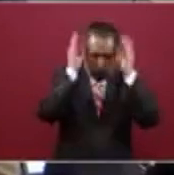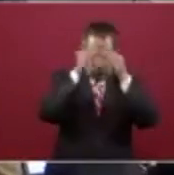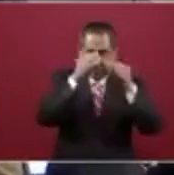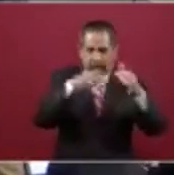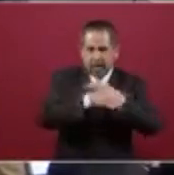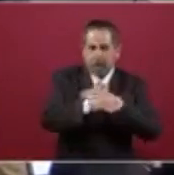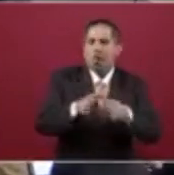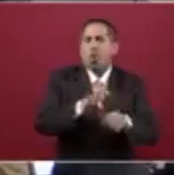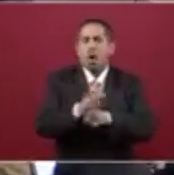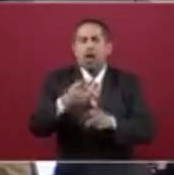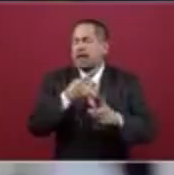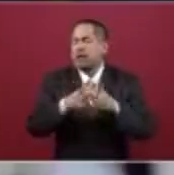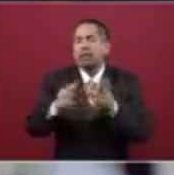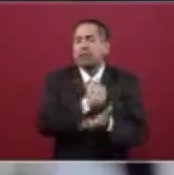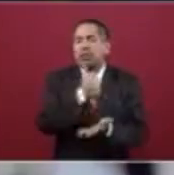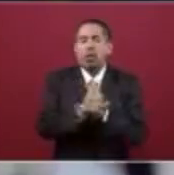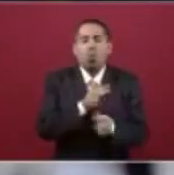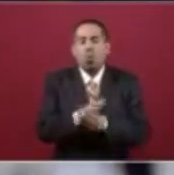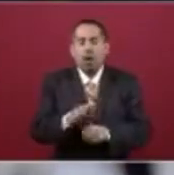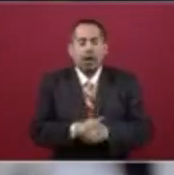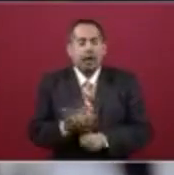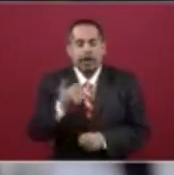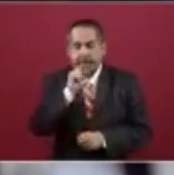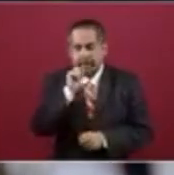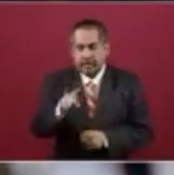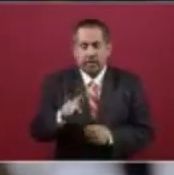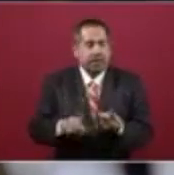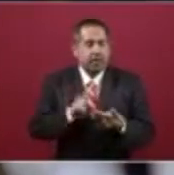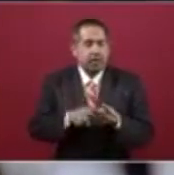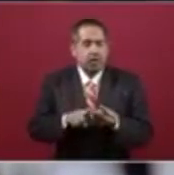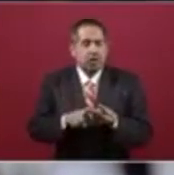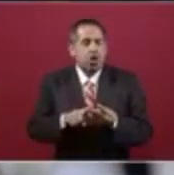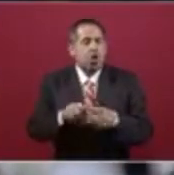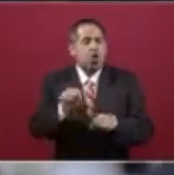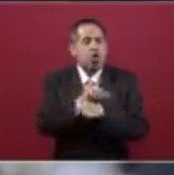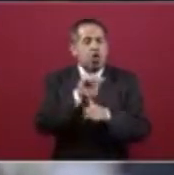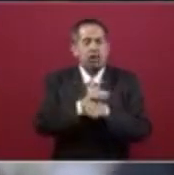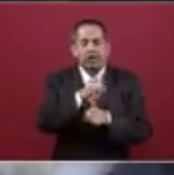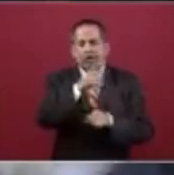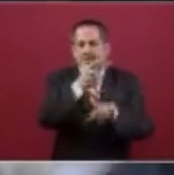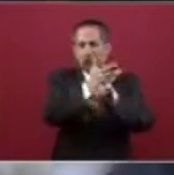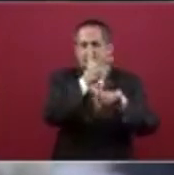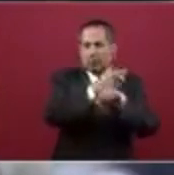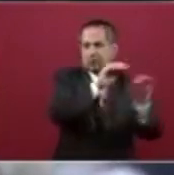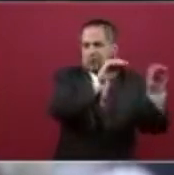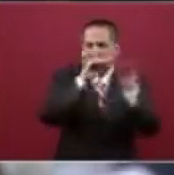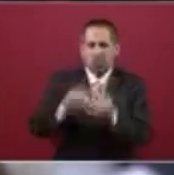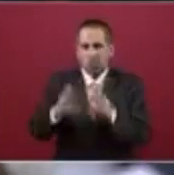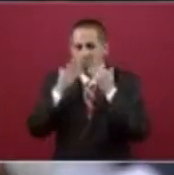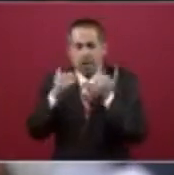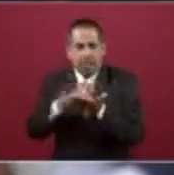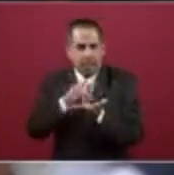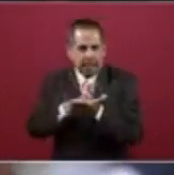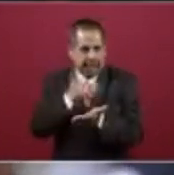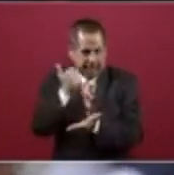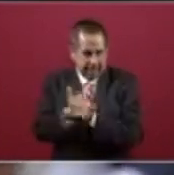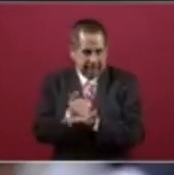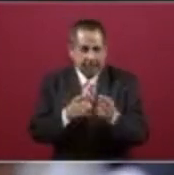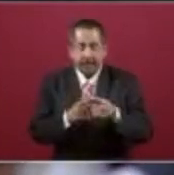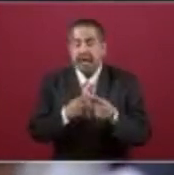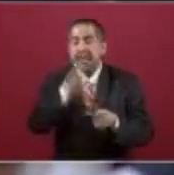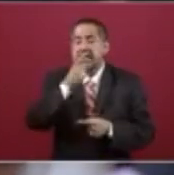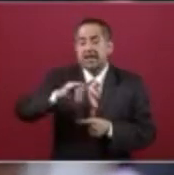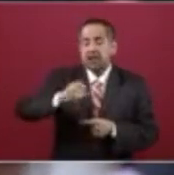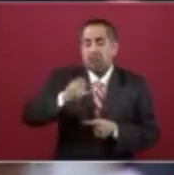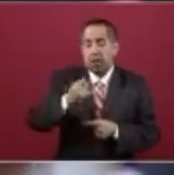ciudad dará inicio. Y también sobre los carros chocolates, se anunció en Tijuana que en las próximas semanas